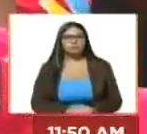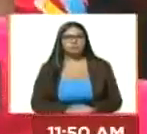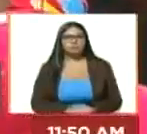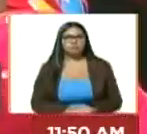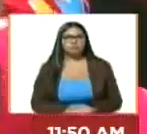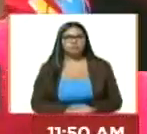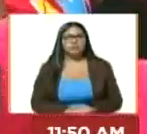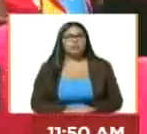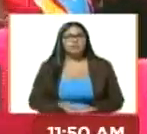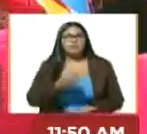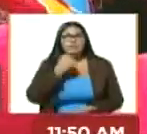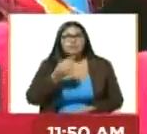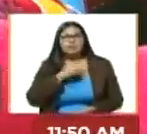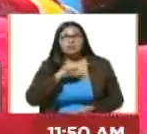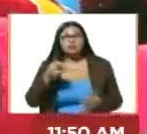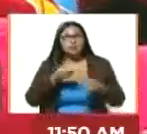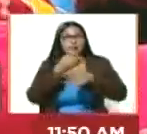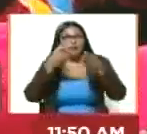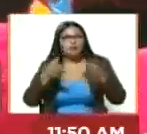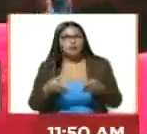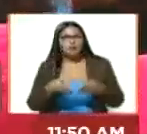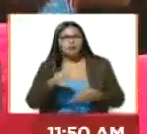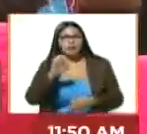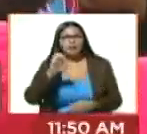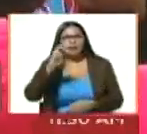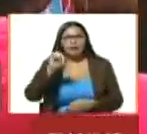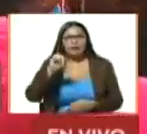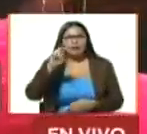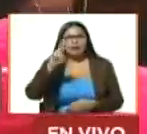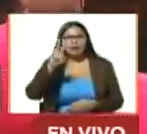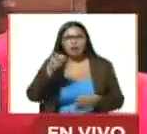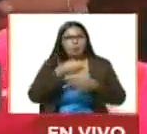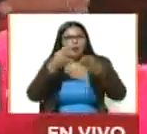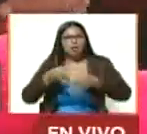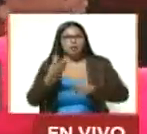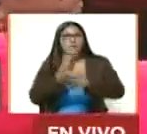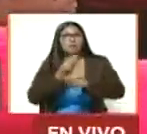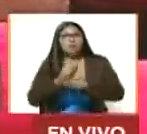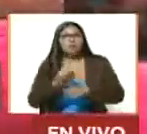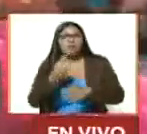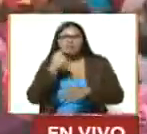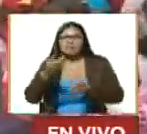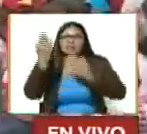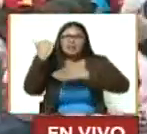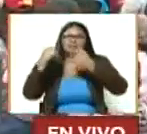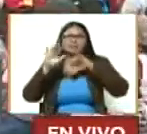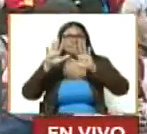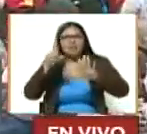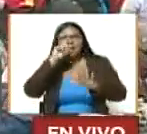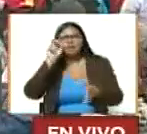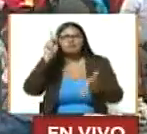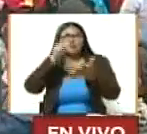Y dice nuestro gobernador Ernesto, que hace 10 años estuvimos aquí en la avenida, como